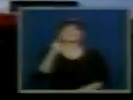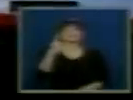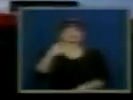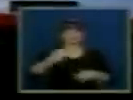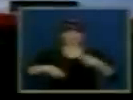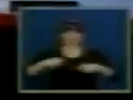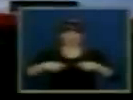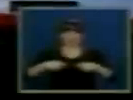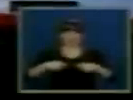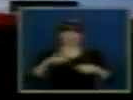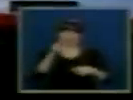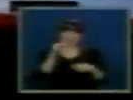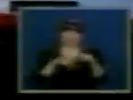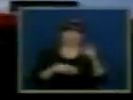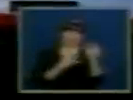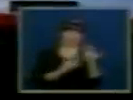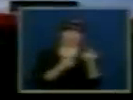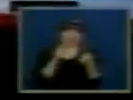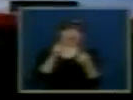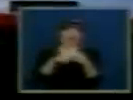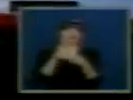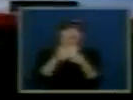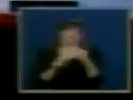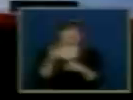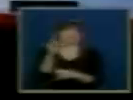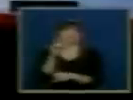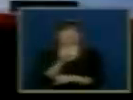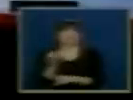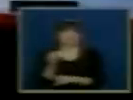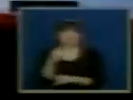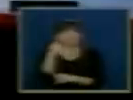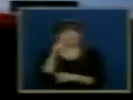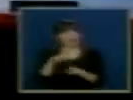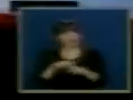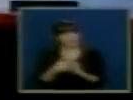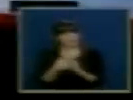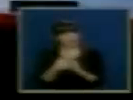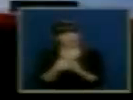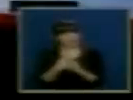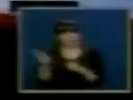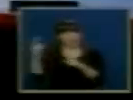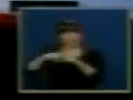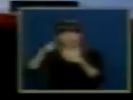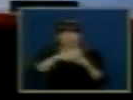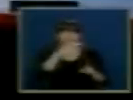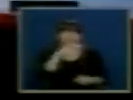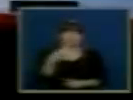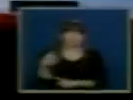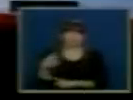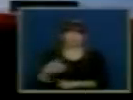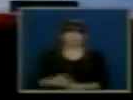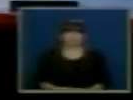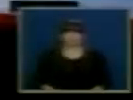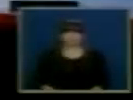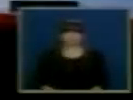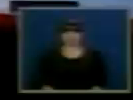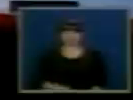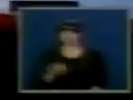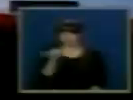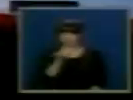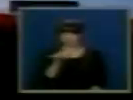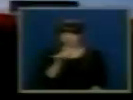el primero de septiembre, no vamos a esperar hasta que se terminen los 18 meses para iniciar la implementación de las sugerencias de esos foros.